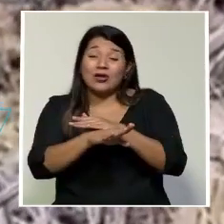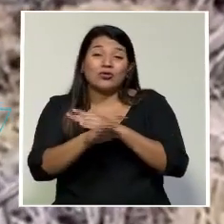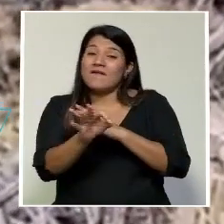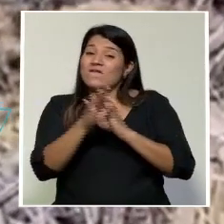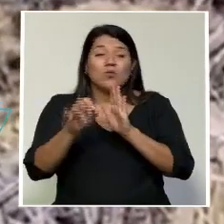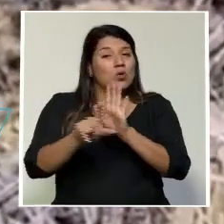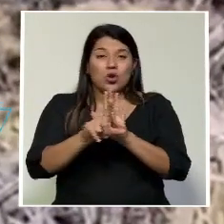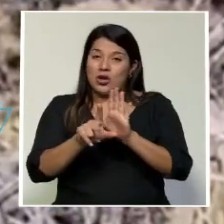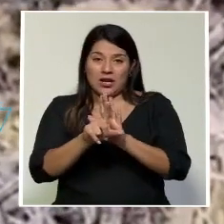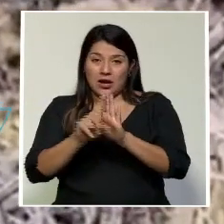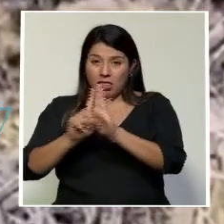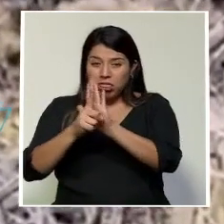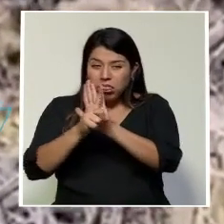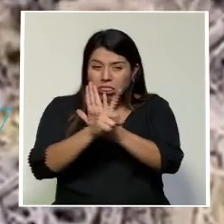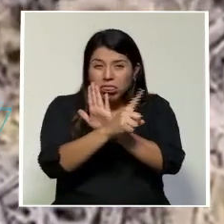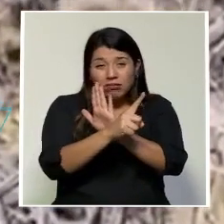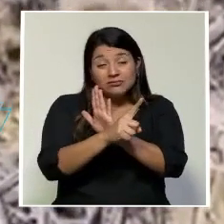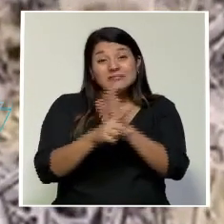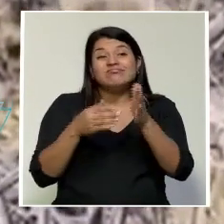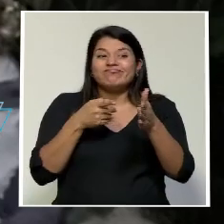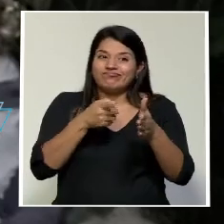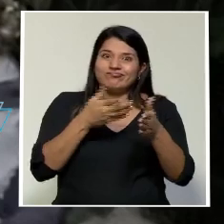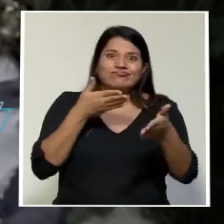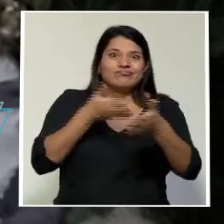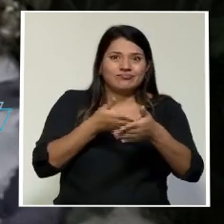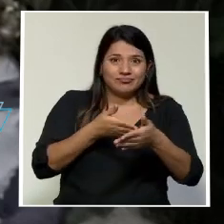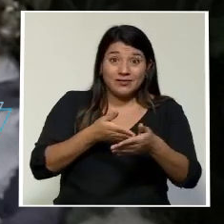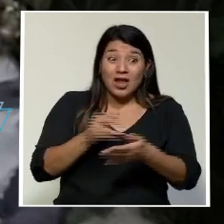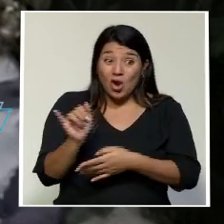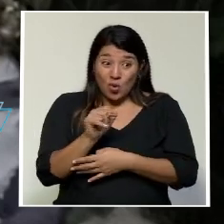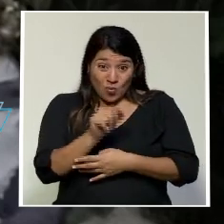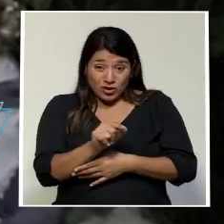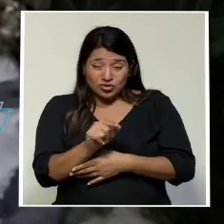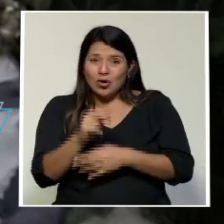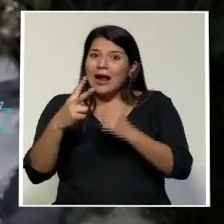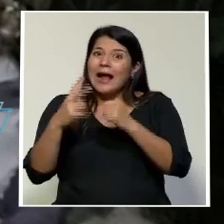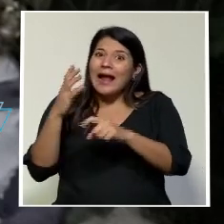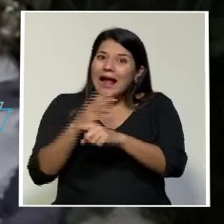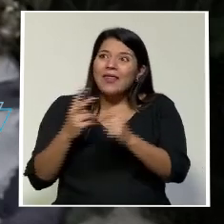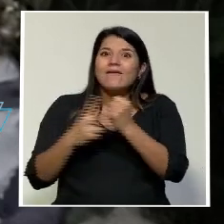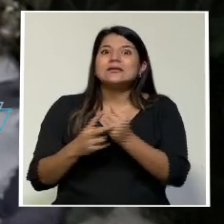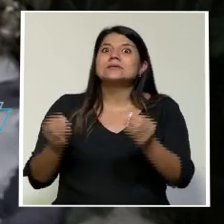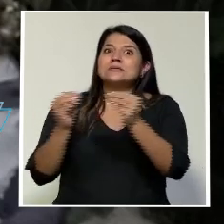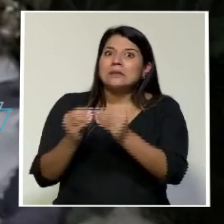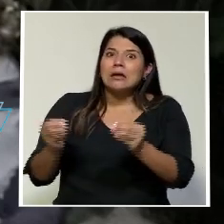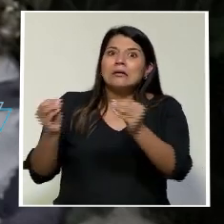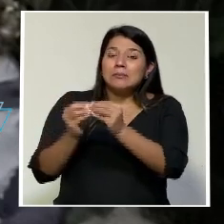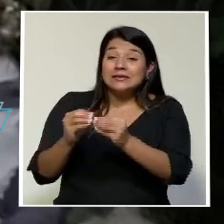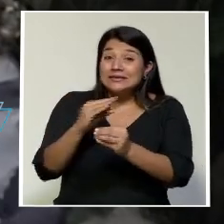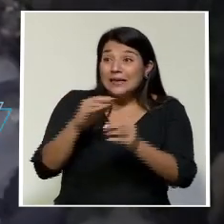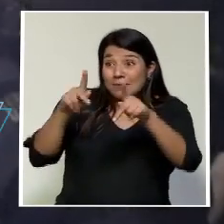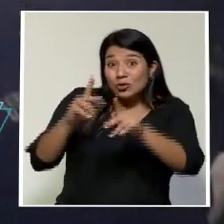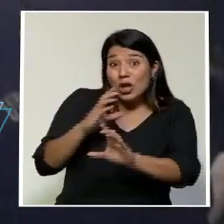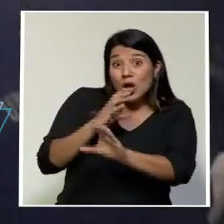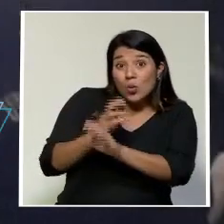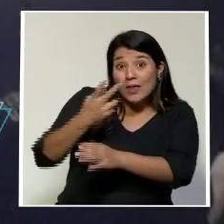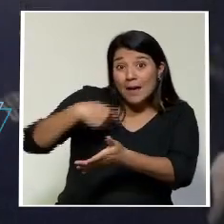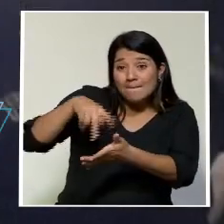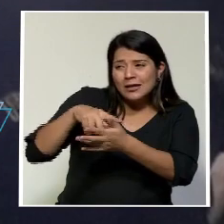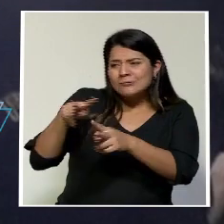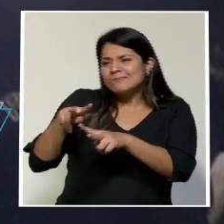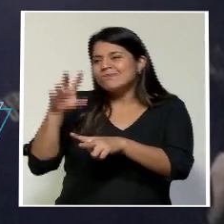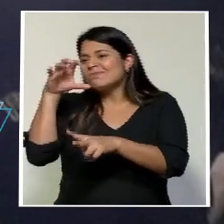oeste y resultaron heridos. Como esos ingresos son cada vez más comunes, que los guardaparques detecten grupos organizados que ingresan por